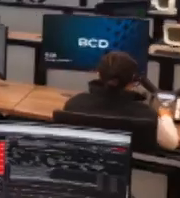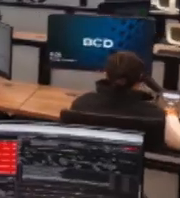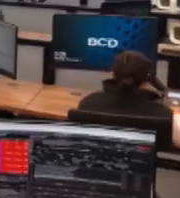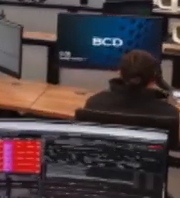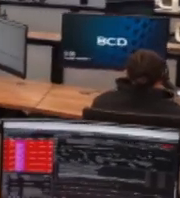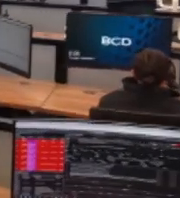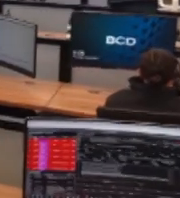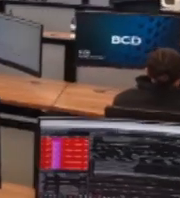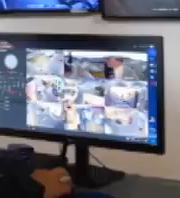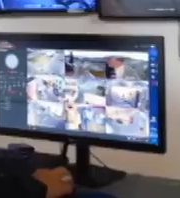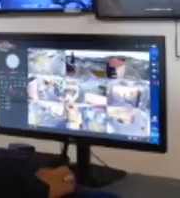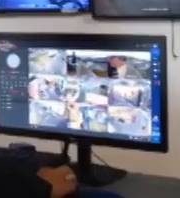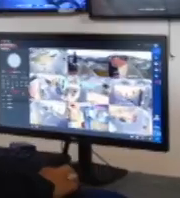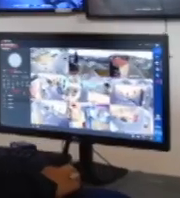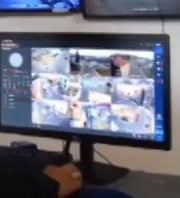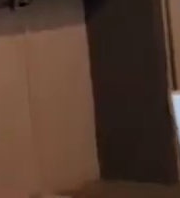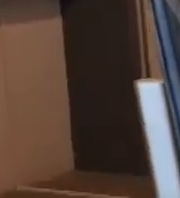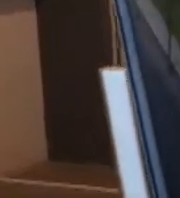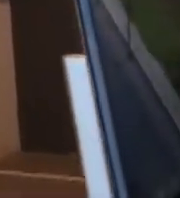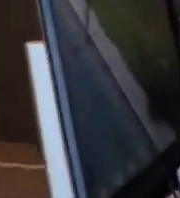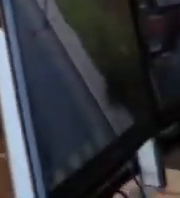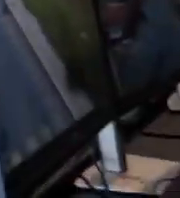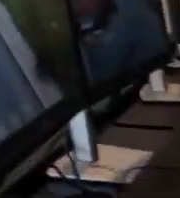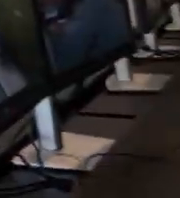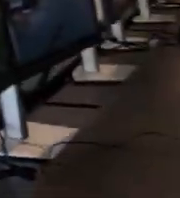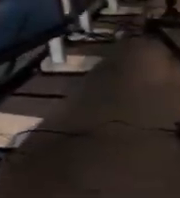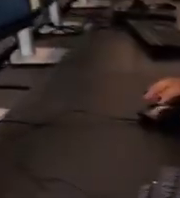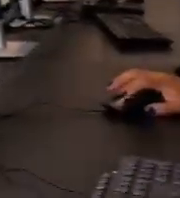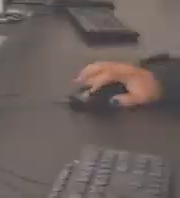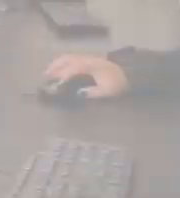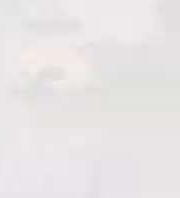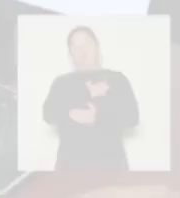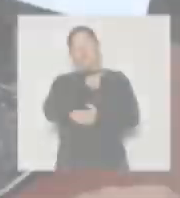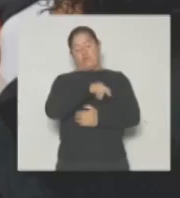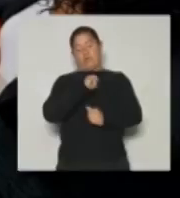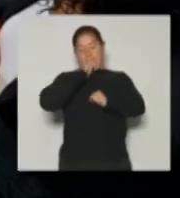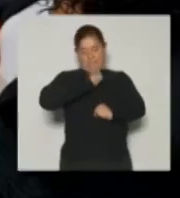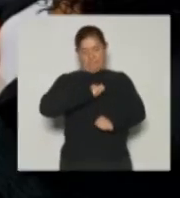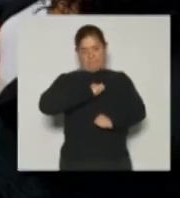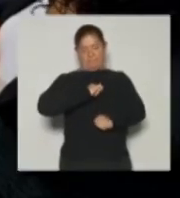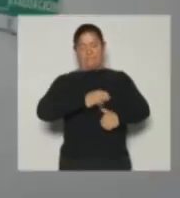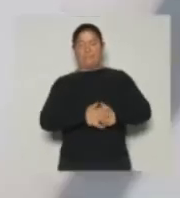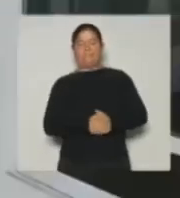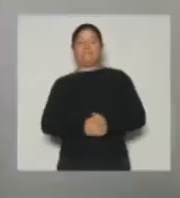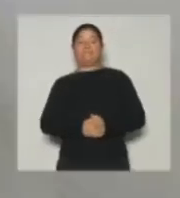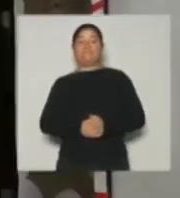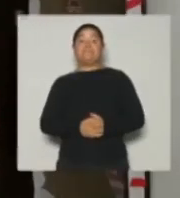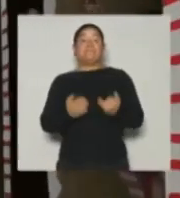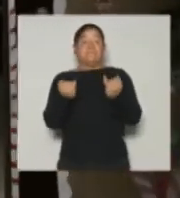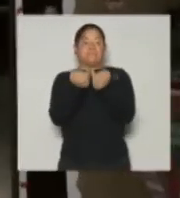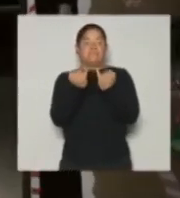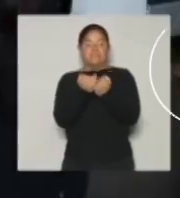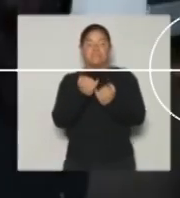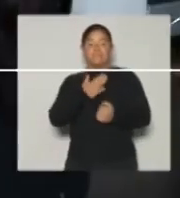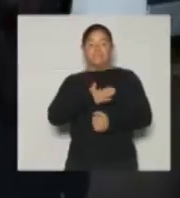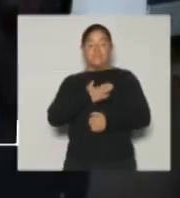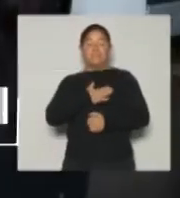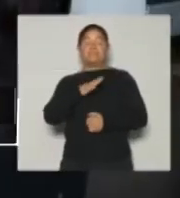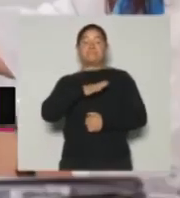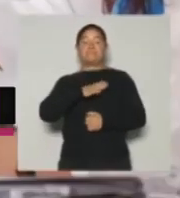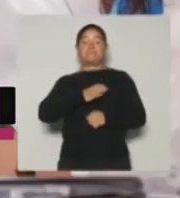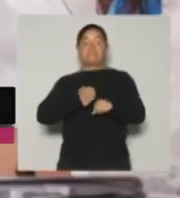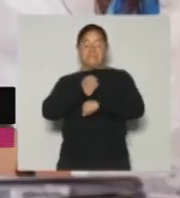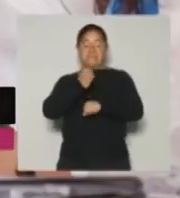c5i y de 34 centros de control y Comando municipales Además nos convertimos en el primer